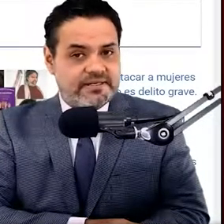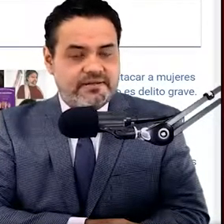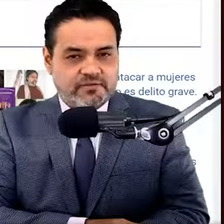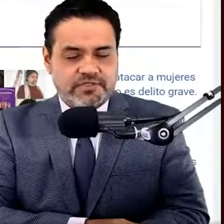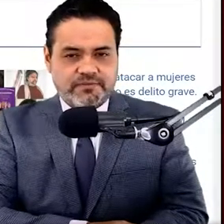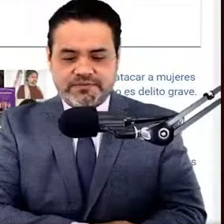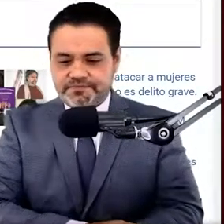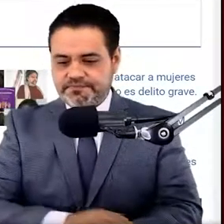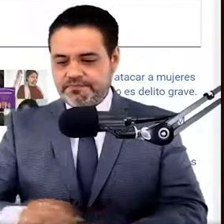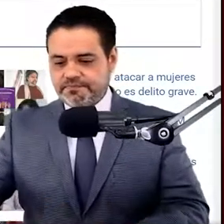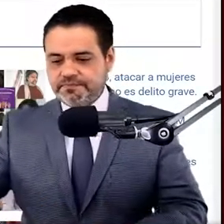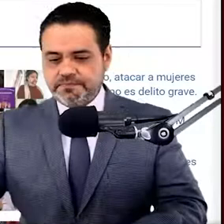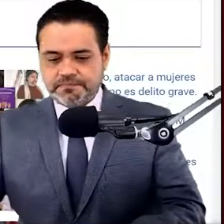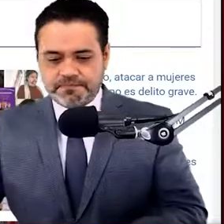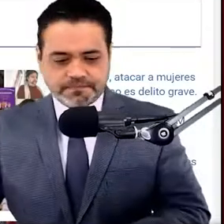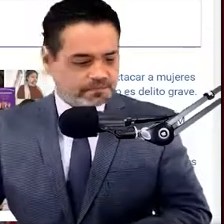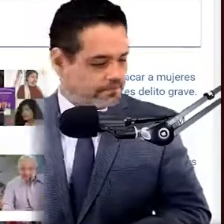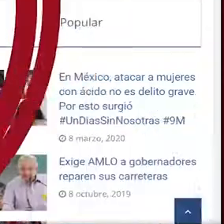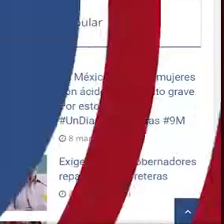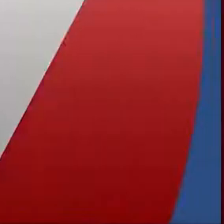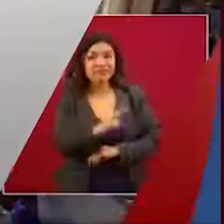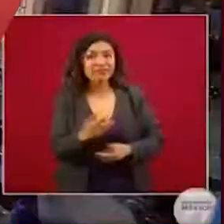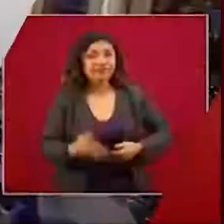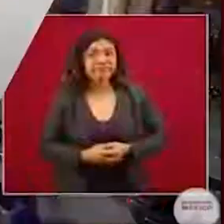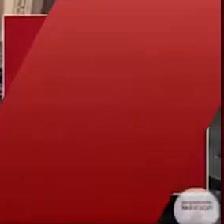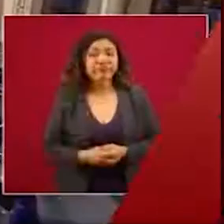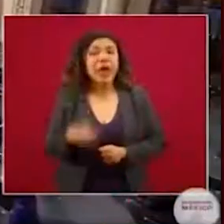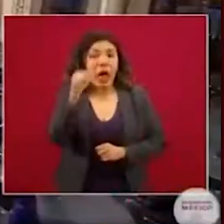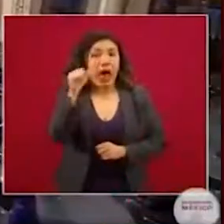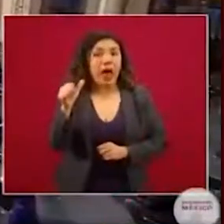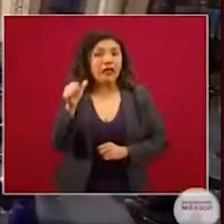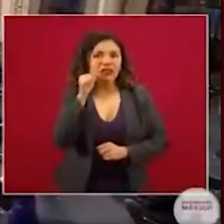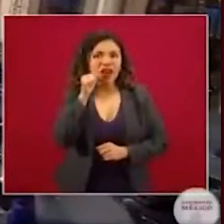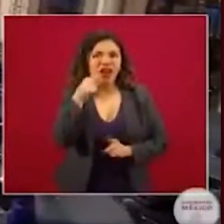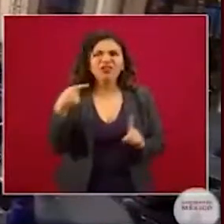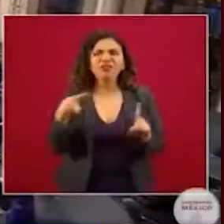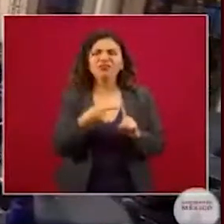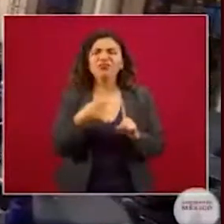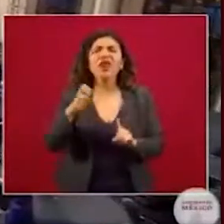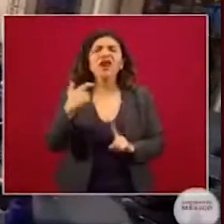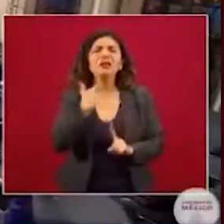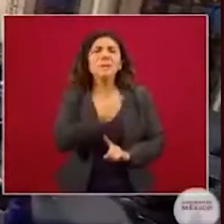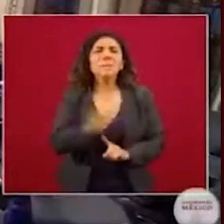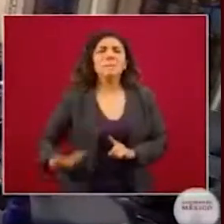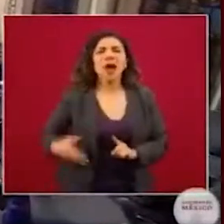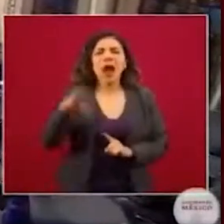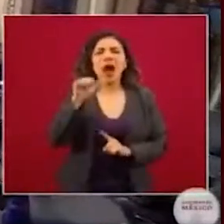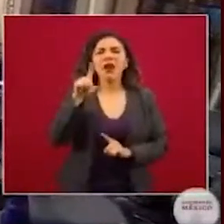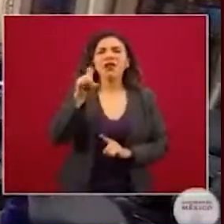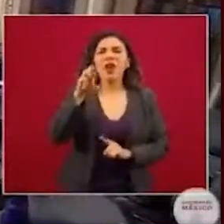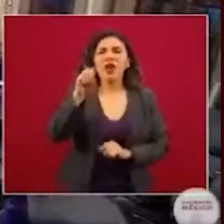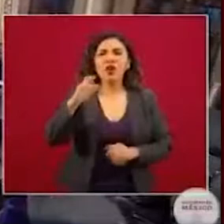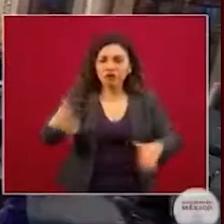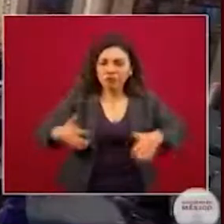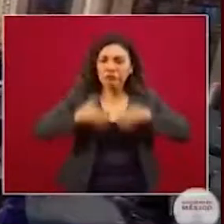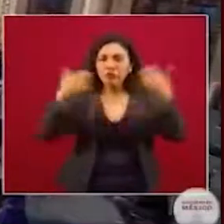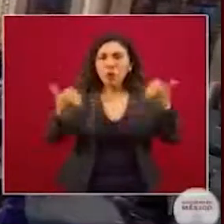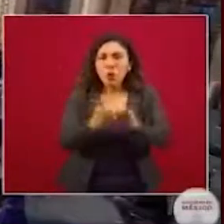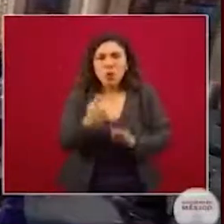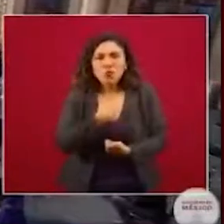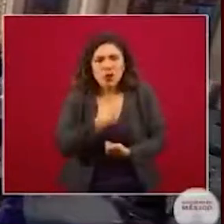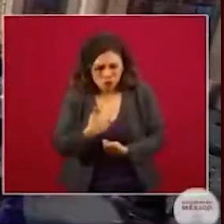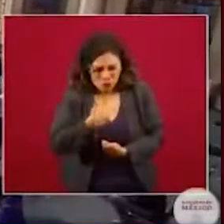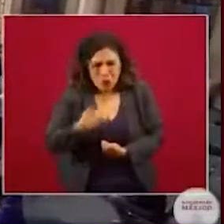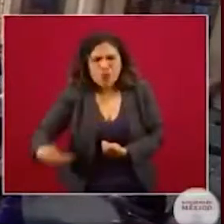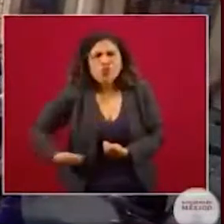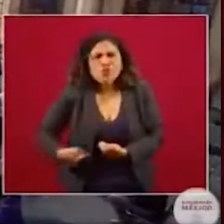a hacer. Lo escuchamos. Se enojó el expresidente Calderón conmigo. ¿Yo qué